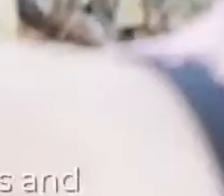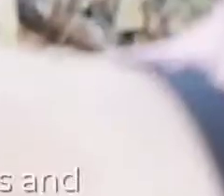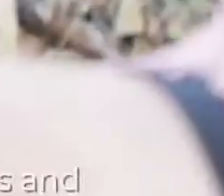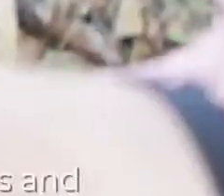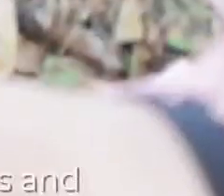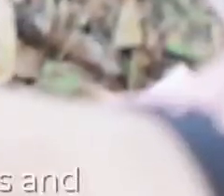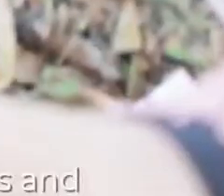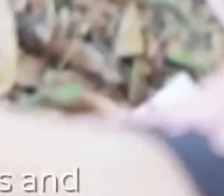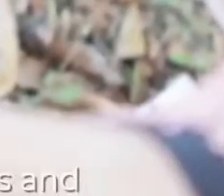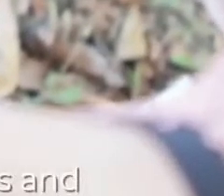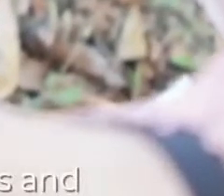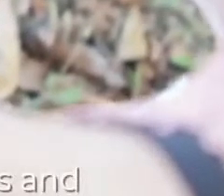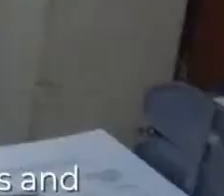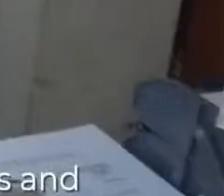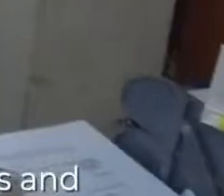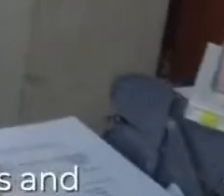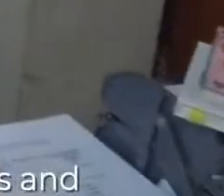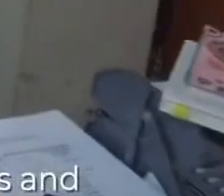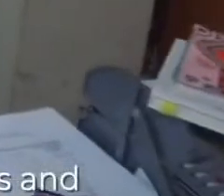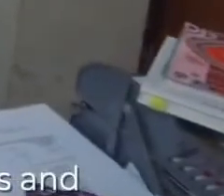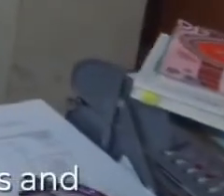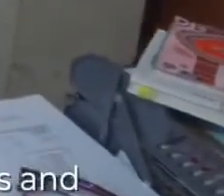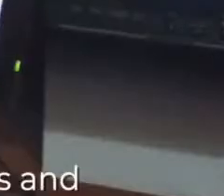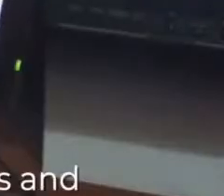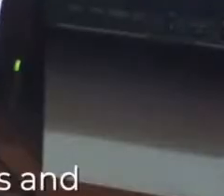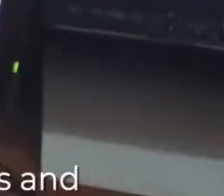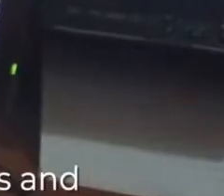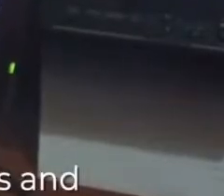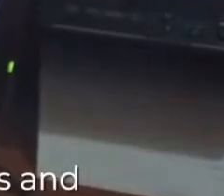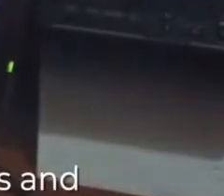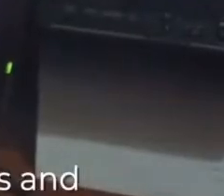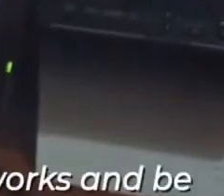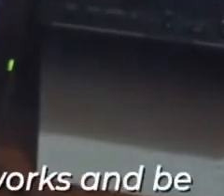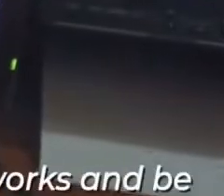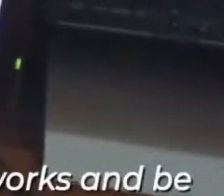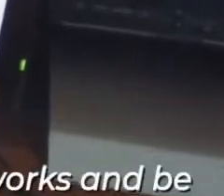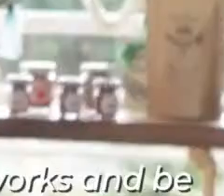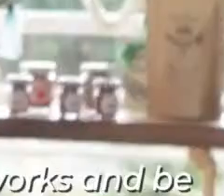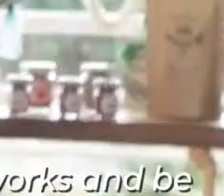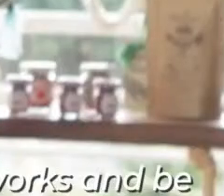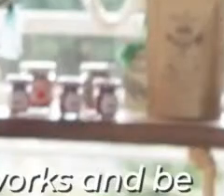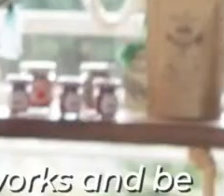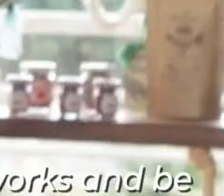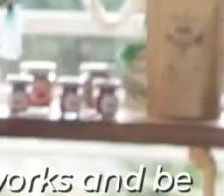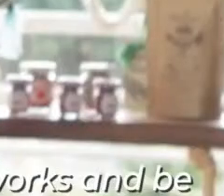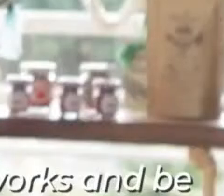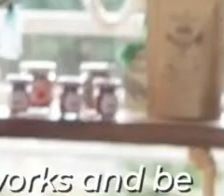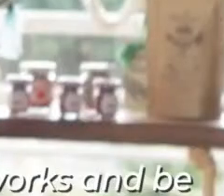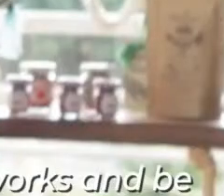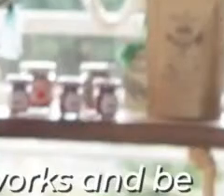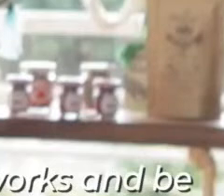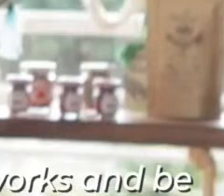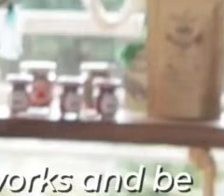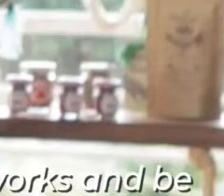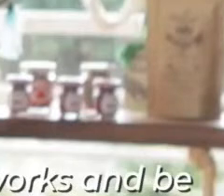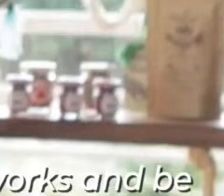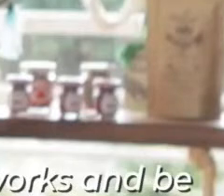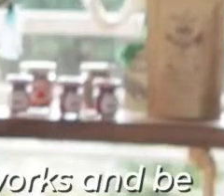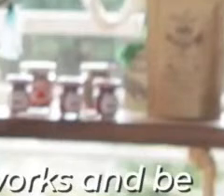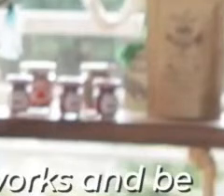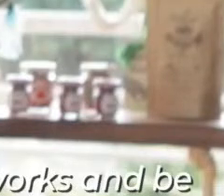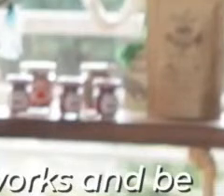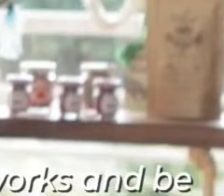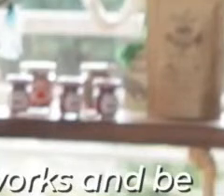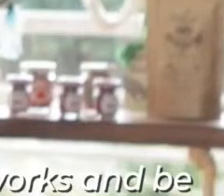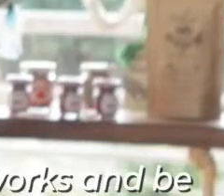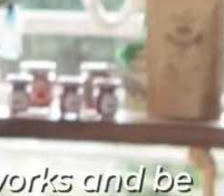consumidores responsables, conscientes e interesados en el cuidado del planeta. Poder, claro, contar con el boom, claro, digital de las